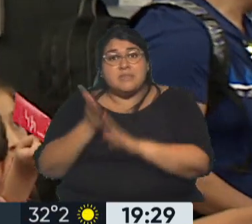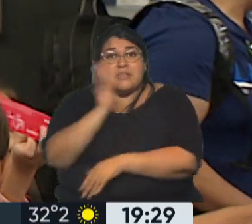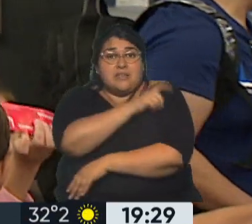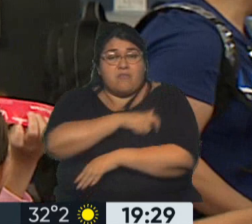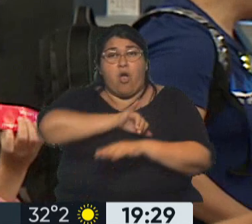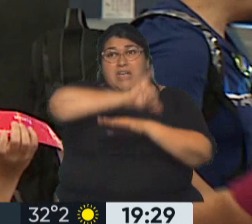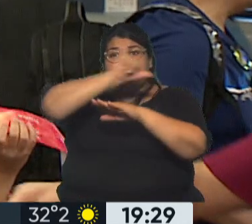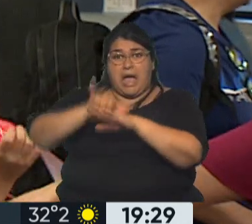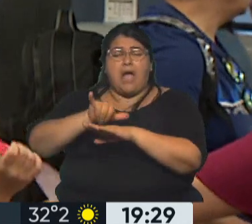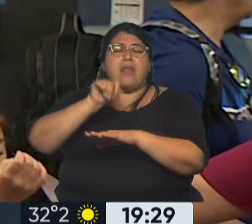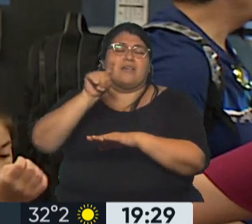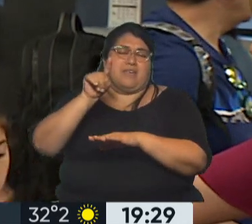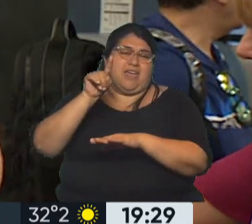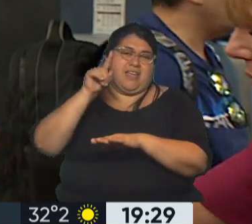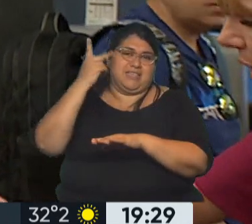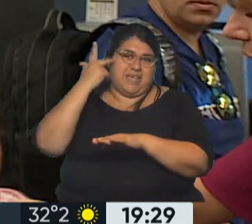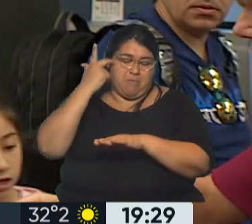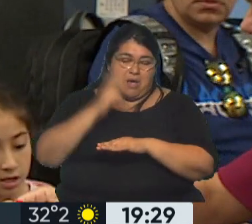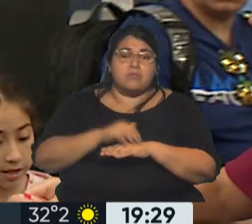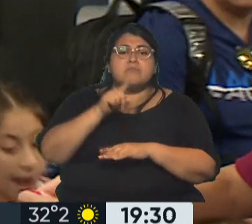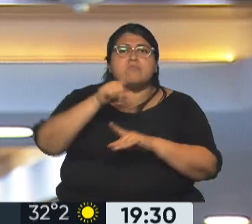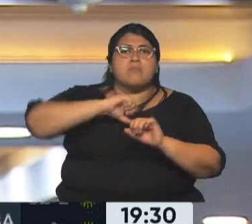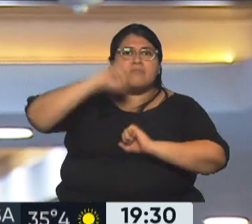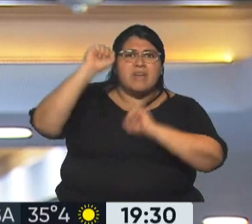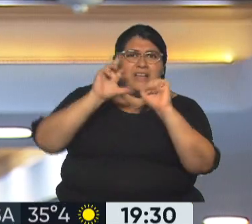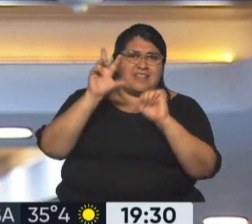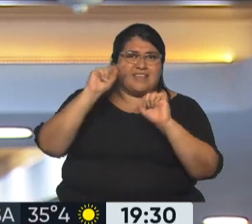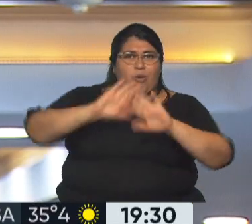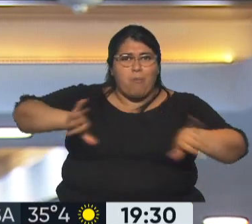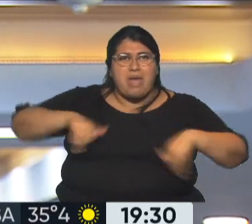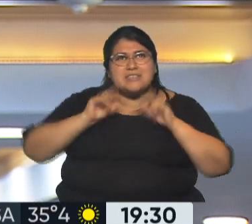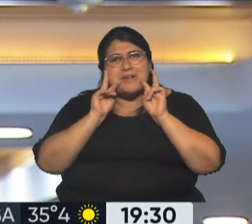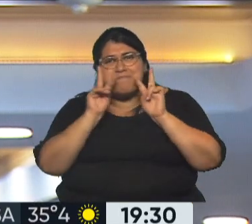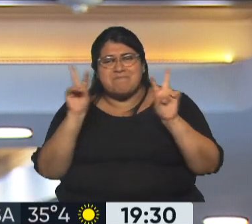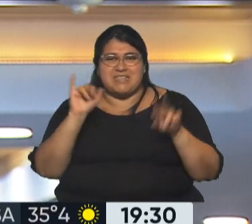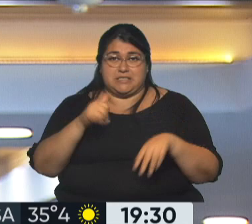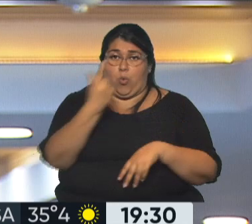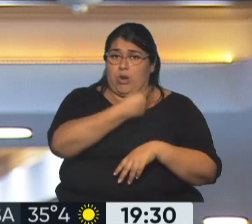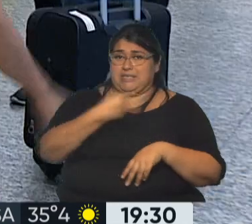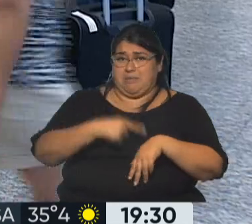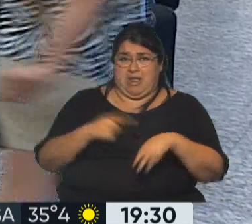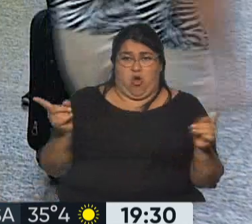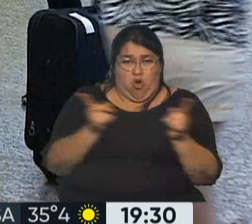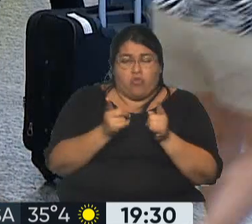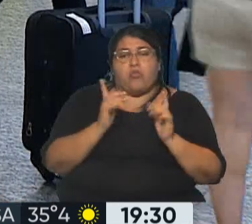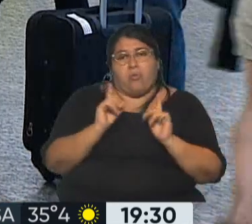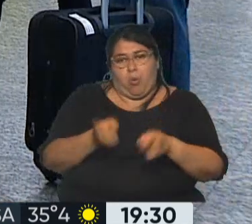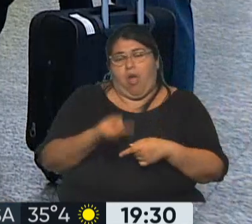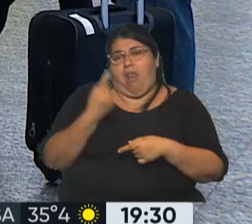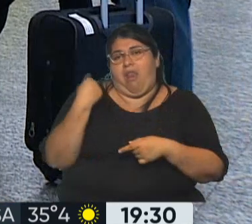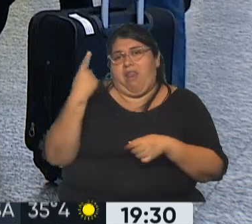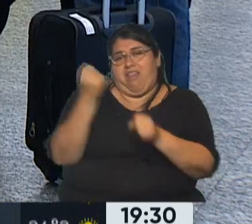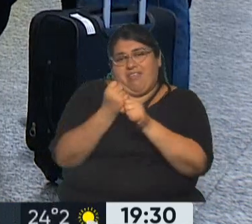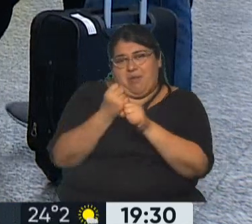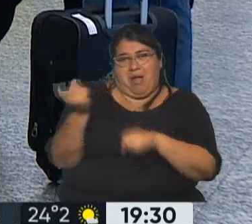escala en San Pablo. ¿Van a ver los fuegos del 31 desde la playa? Sí, y es una semanita corta, pero porque tenemos que laburar